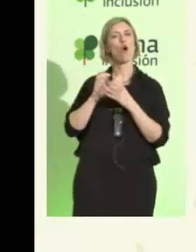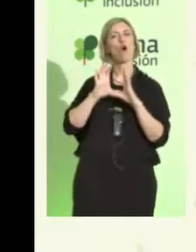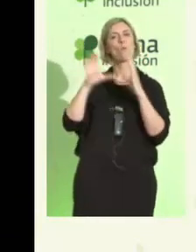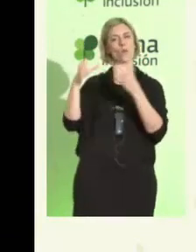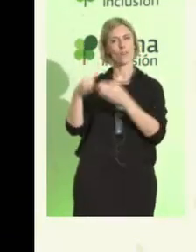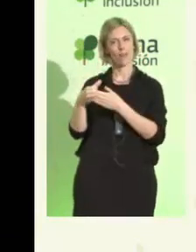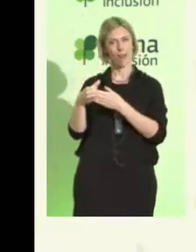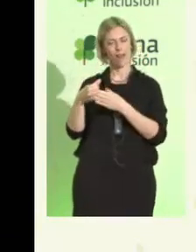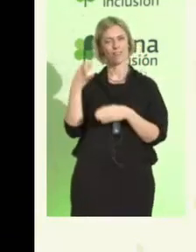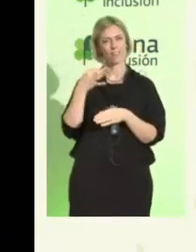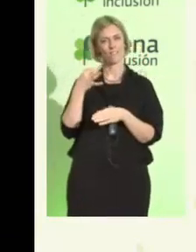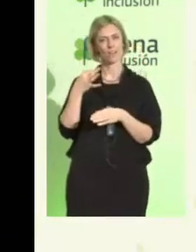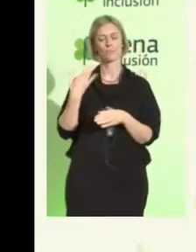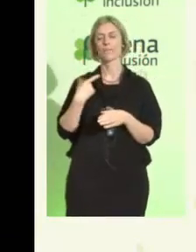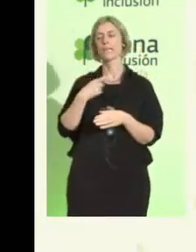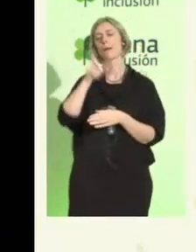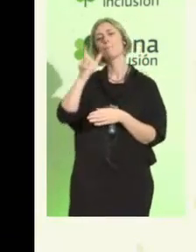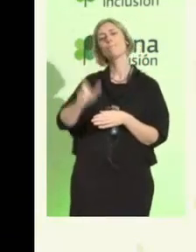es Mada.